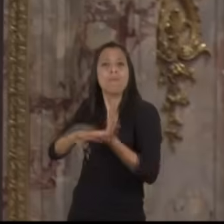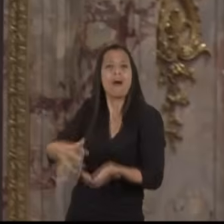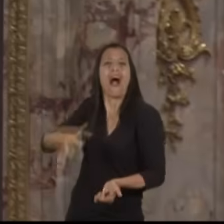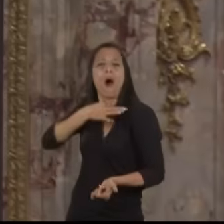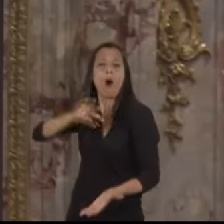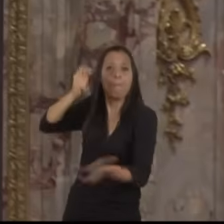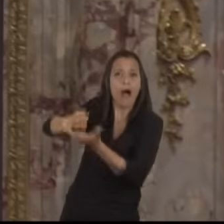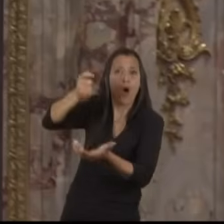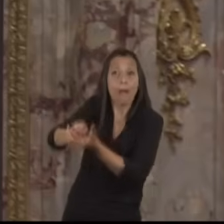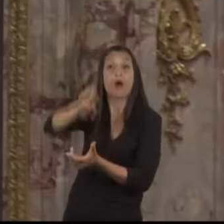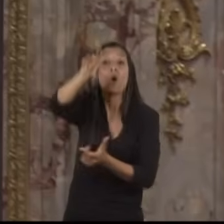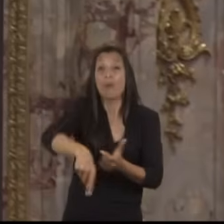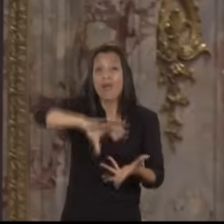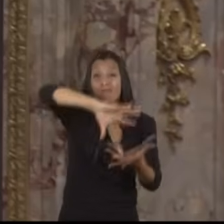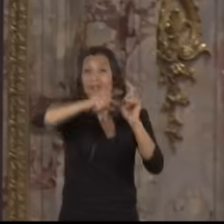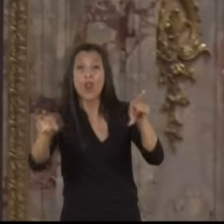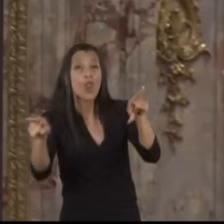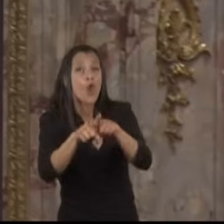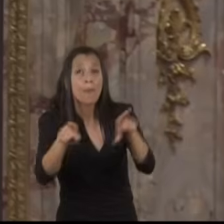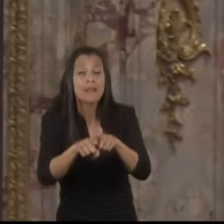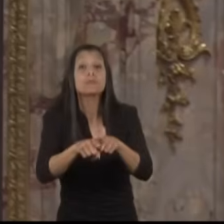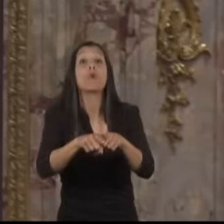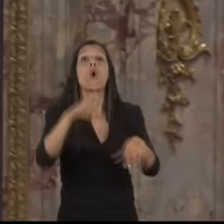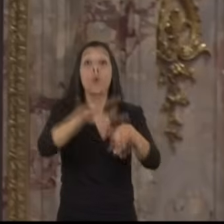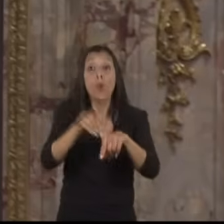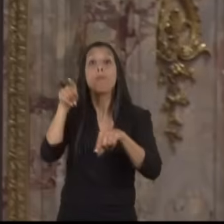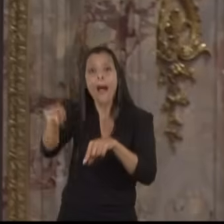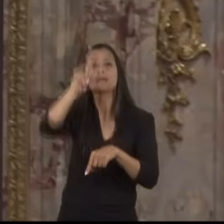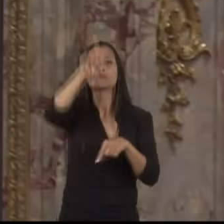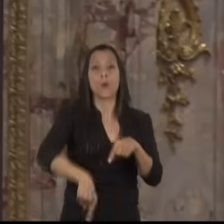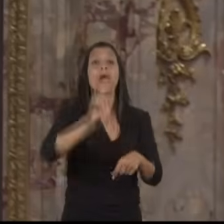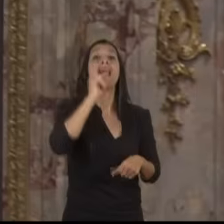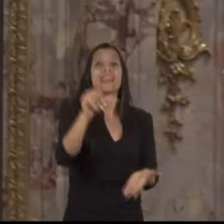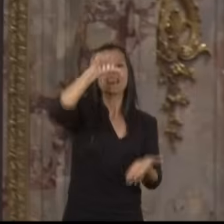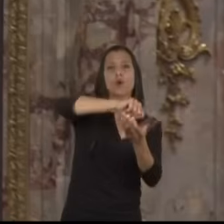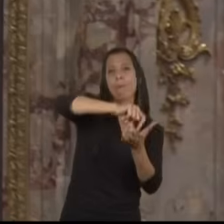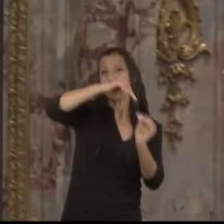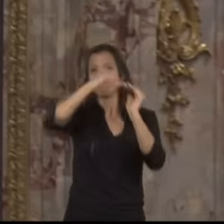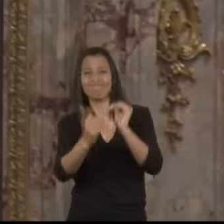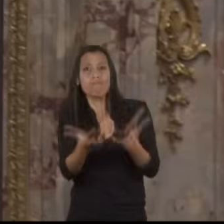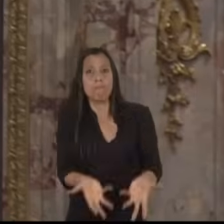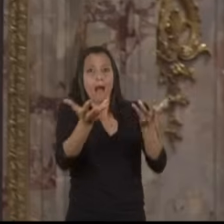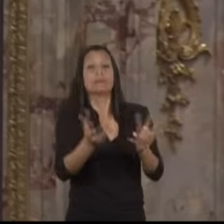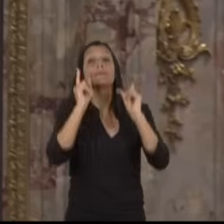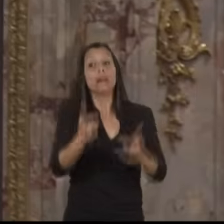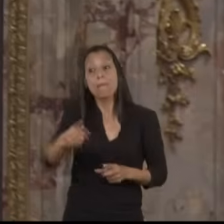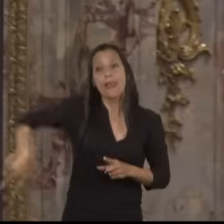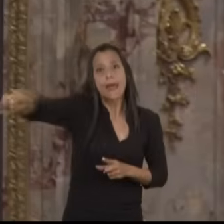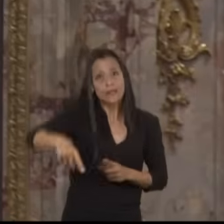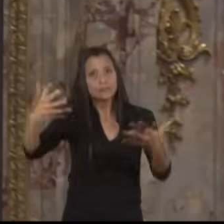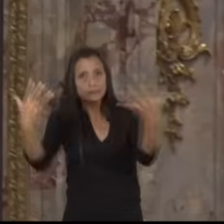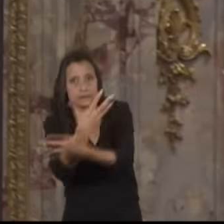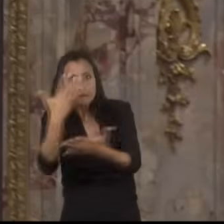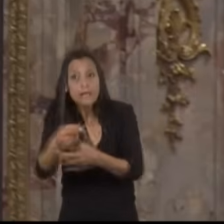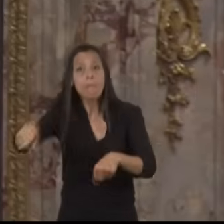se torpedea el equilibrio fiscal haciendo subir el riesgo país, se vulneran los derechos de propiedad y se les cambia las reglas de juego